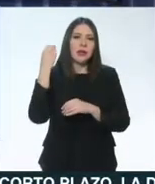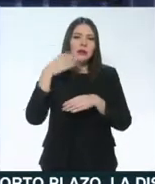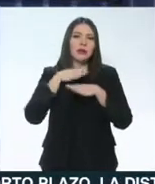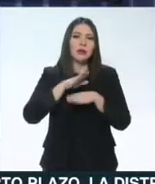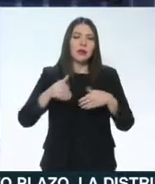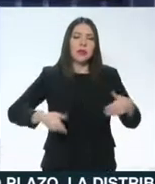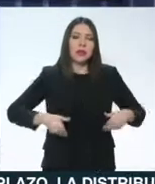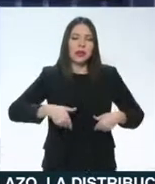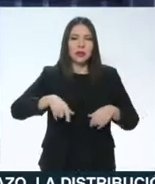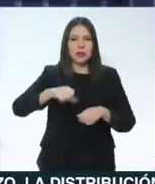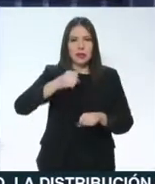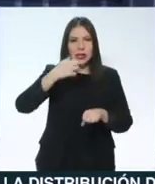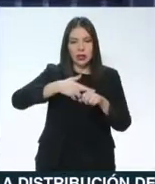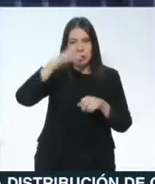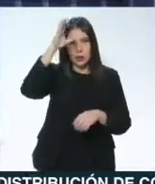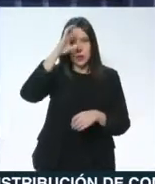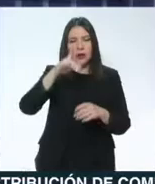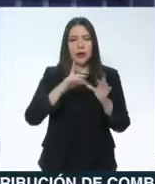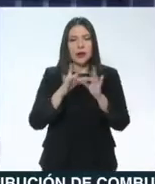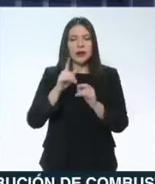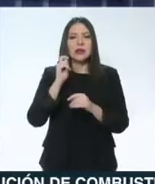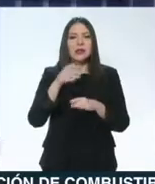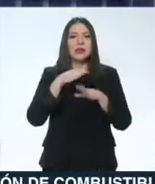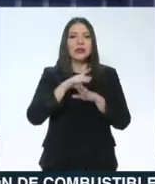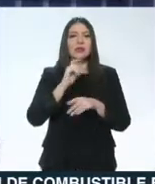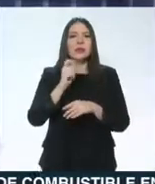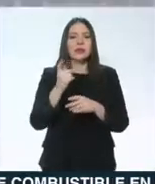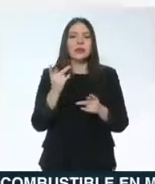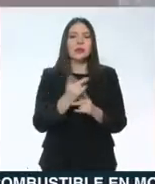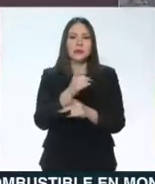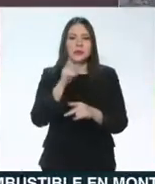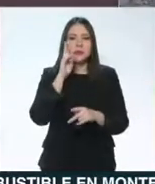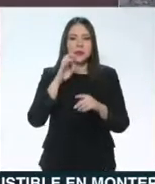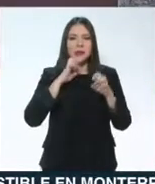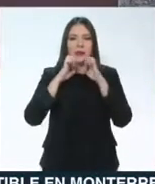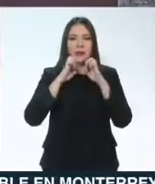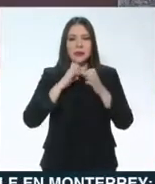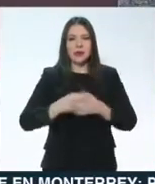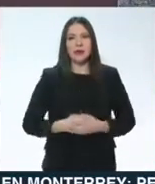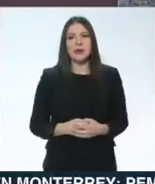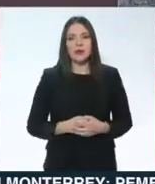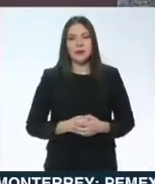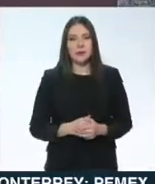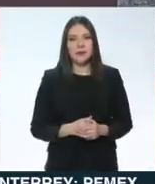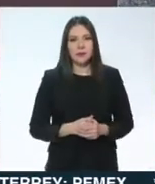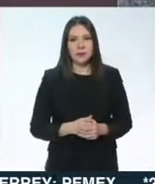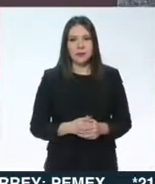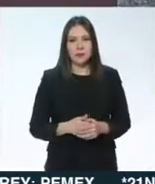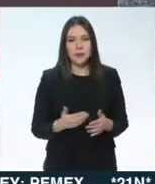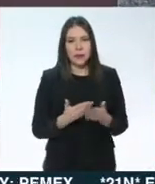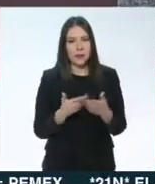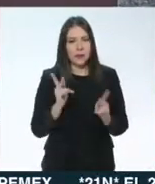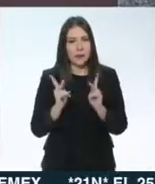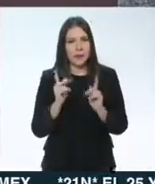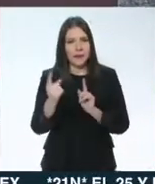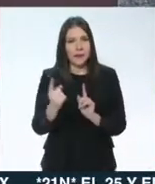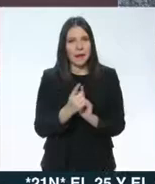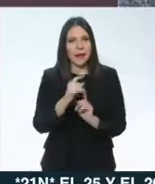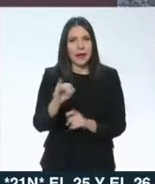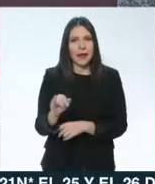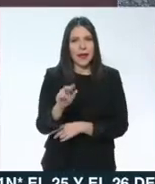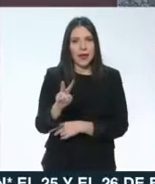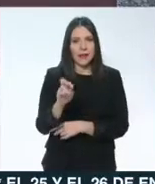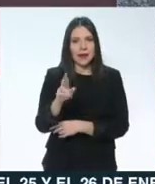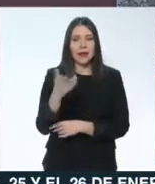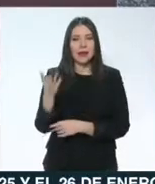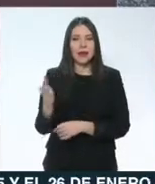lo que le espera a la capital en esta materia. Vamos a ver la entrevista. Y estamos conversando con Javier Rojas Trejo. Él es